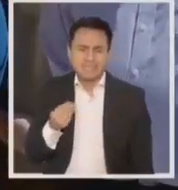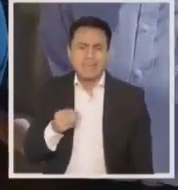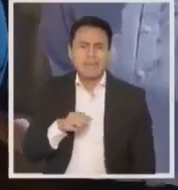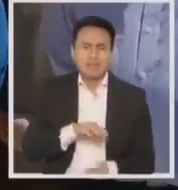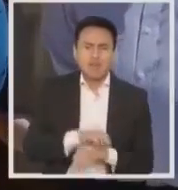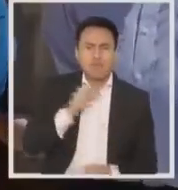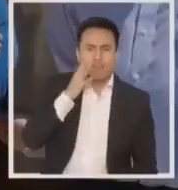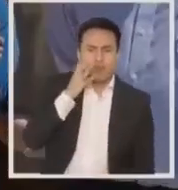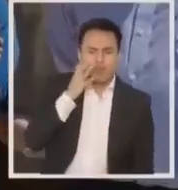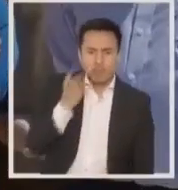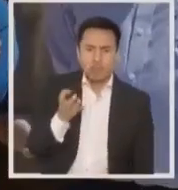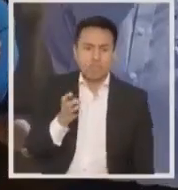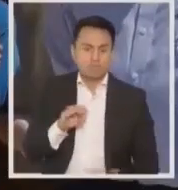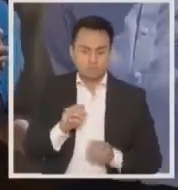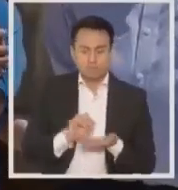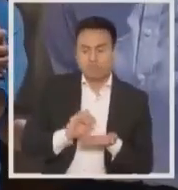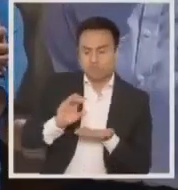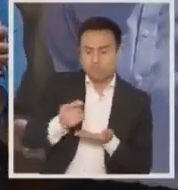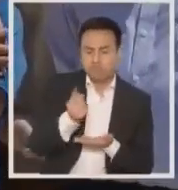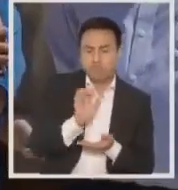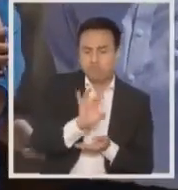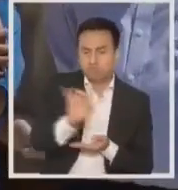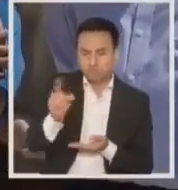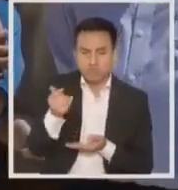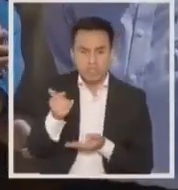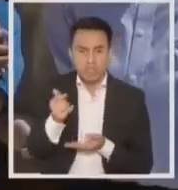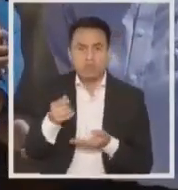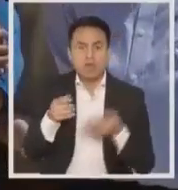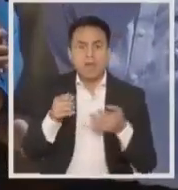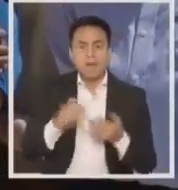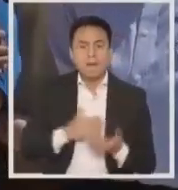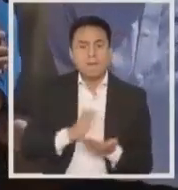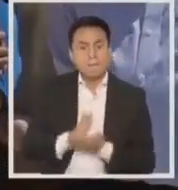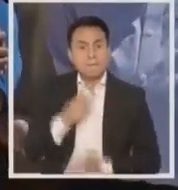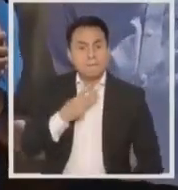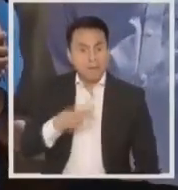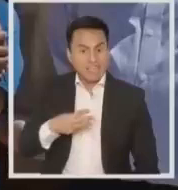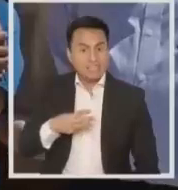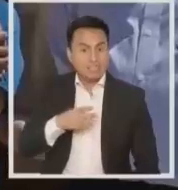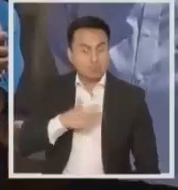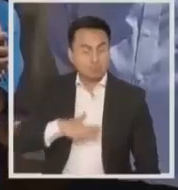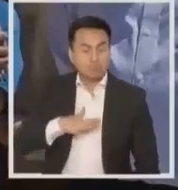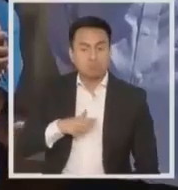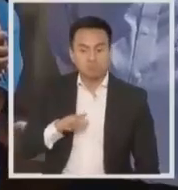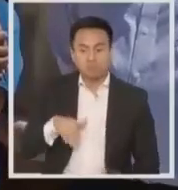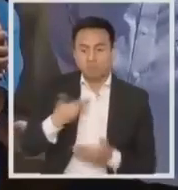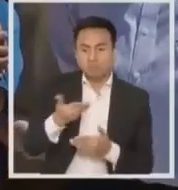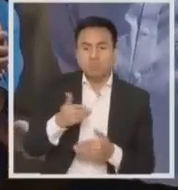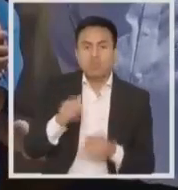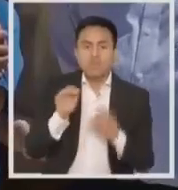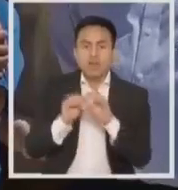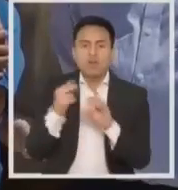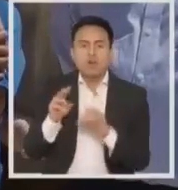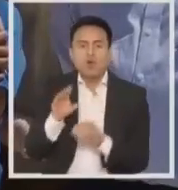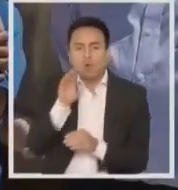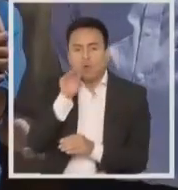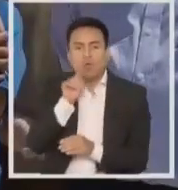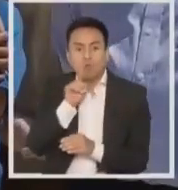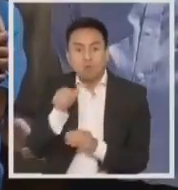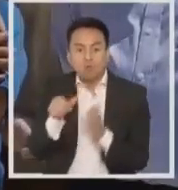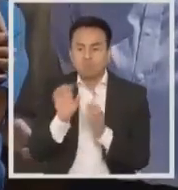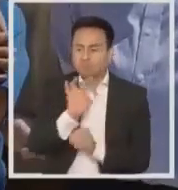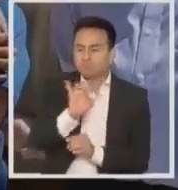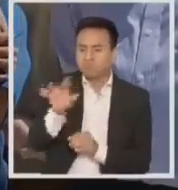Biobío. Este es un traspaso directo de dineros que desde el día martes se encuentra disponible en la cuenta RUT de las personas.